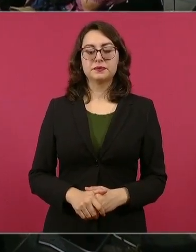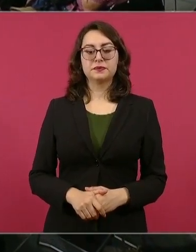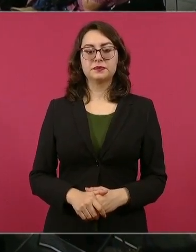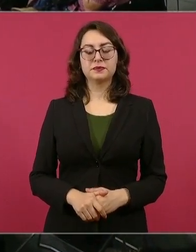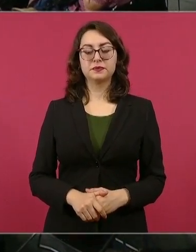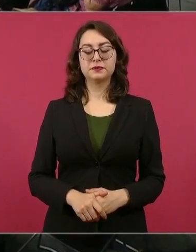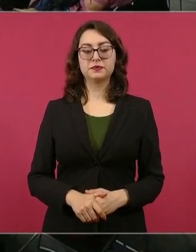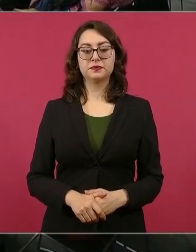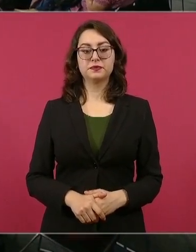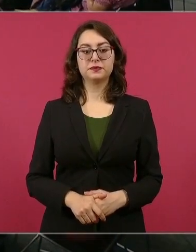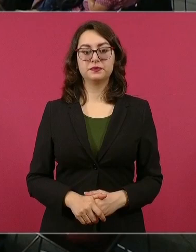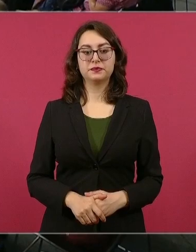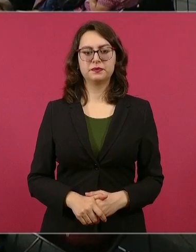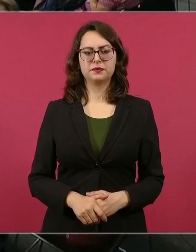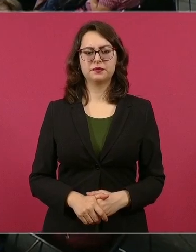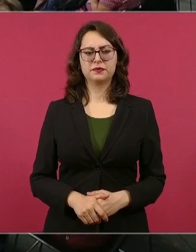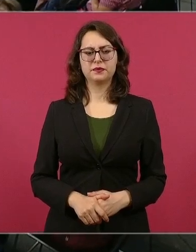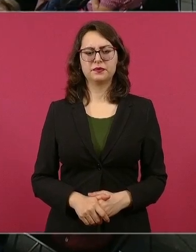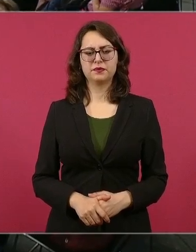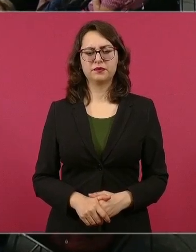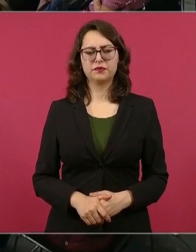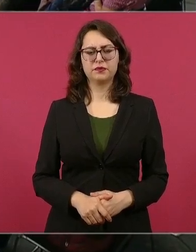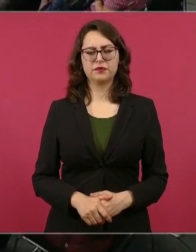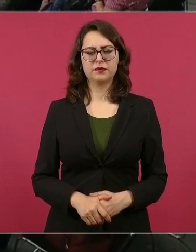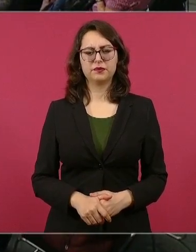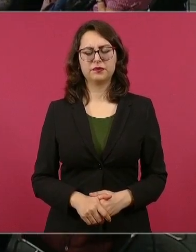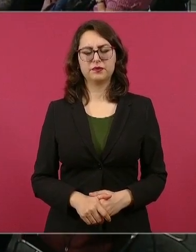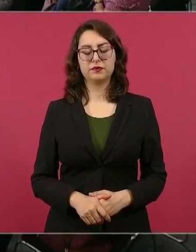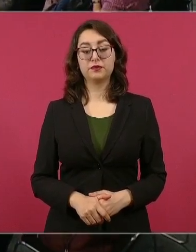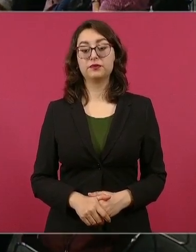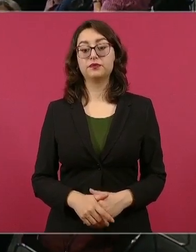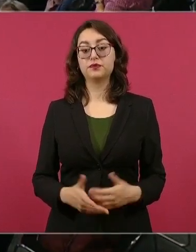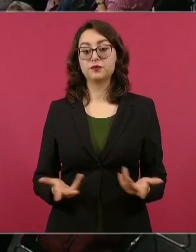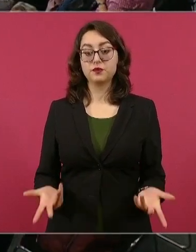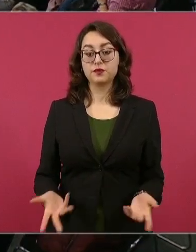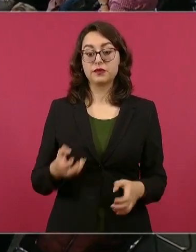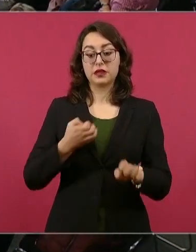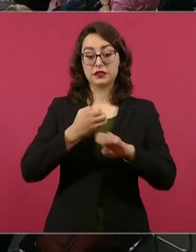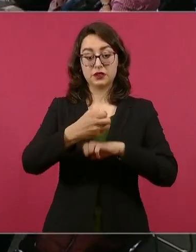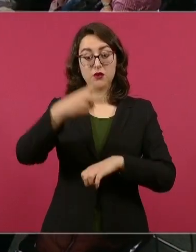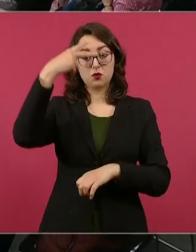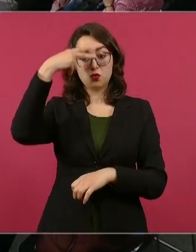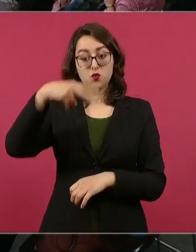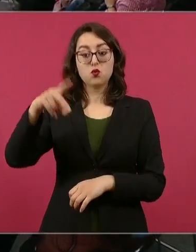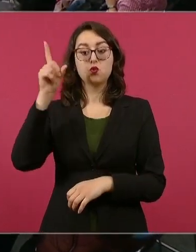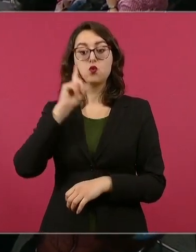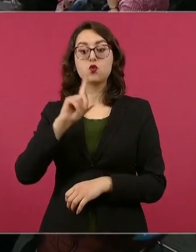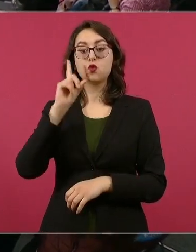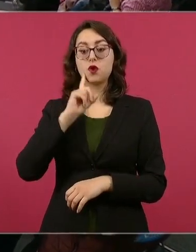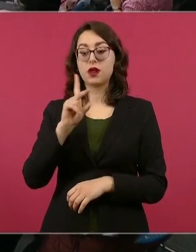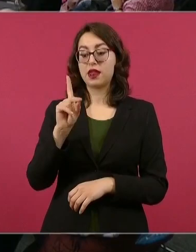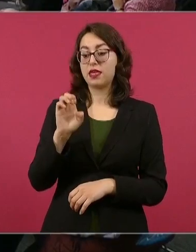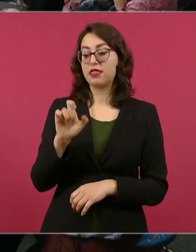Para los entusiasmados por la victoria de Delfina